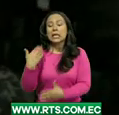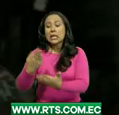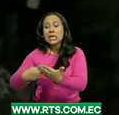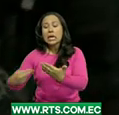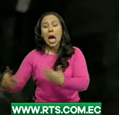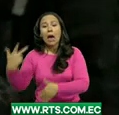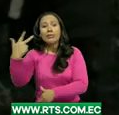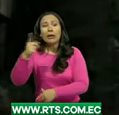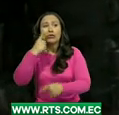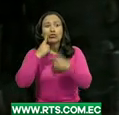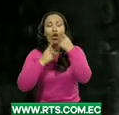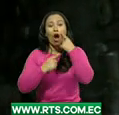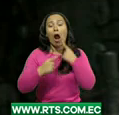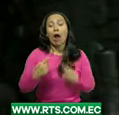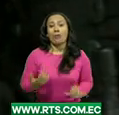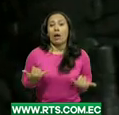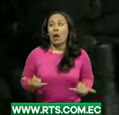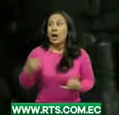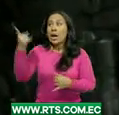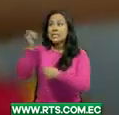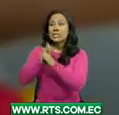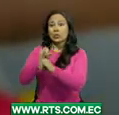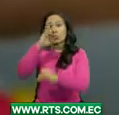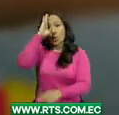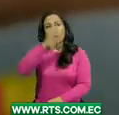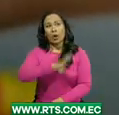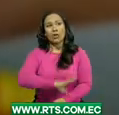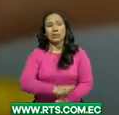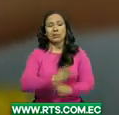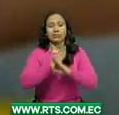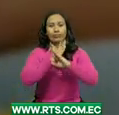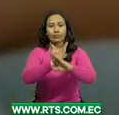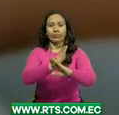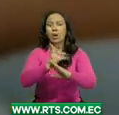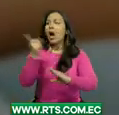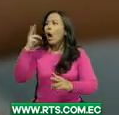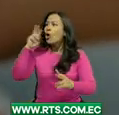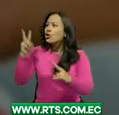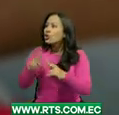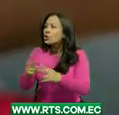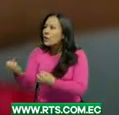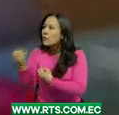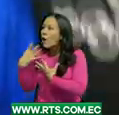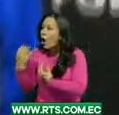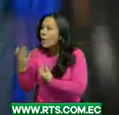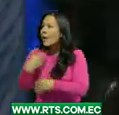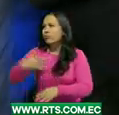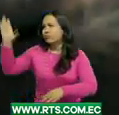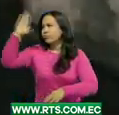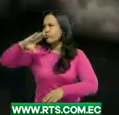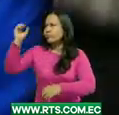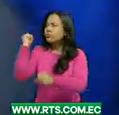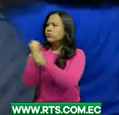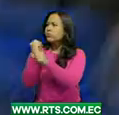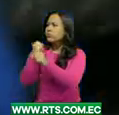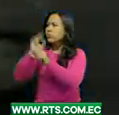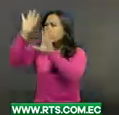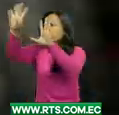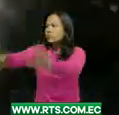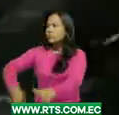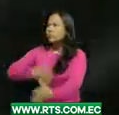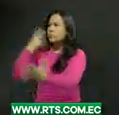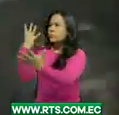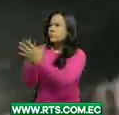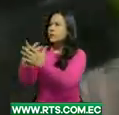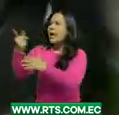miraban. Por su parte, la policía, institución a la cual presta servicio el agresor, luego de conocida la novedad, montaron un fuerte operativo y lograron ubicarlo en